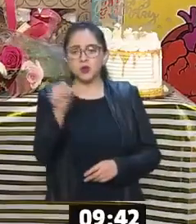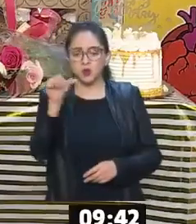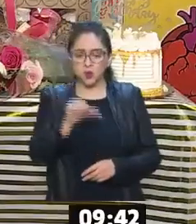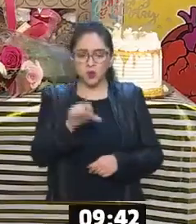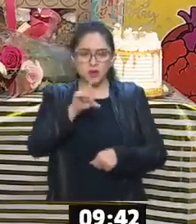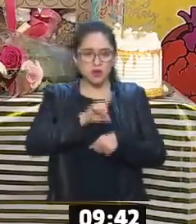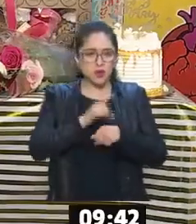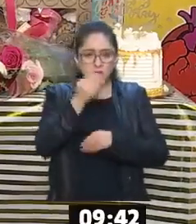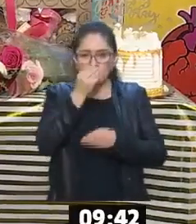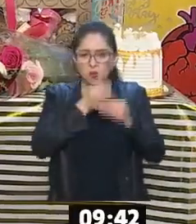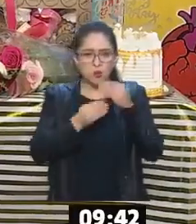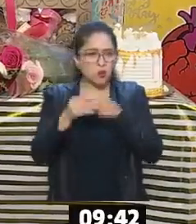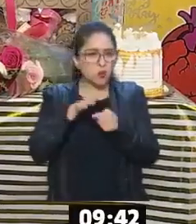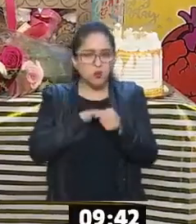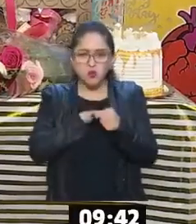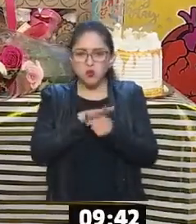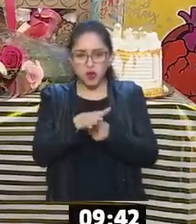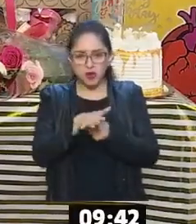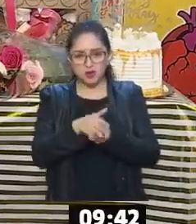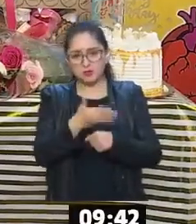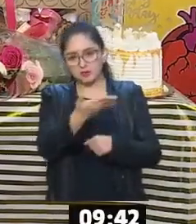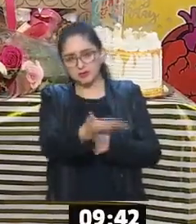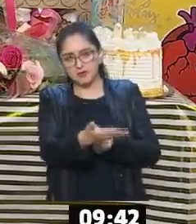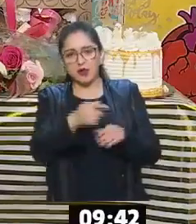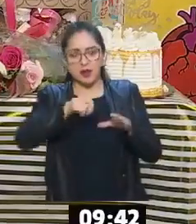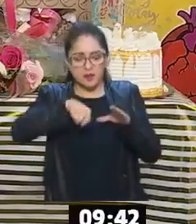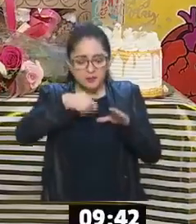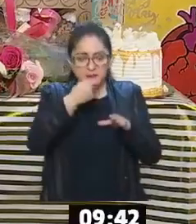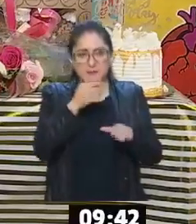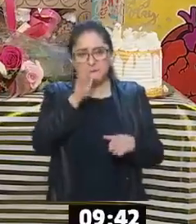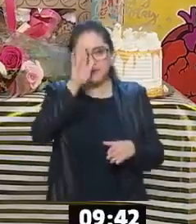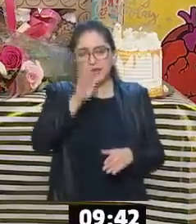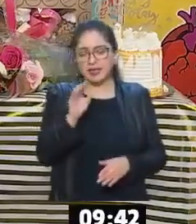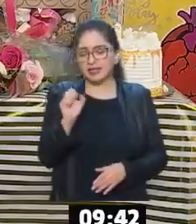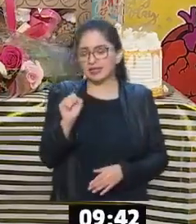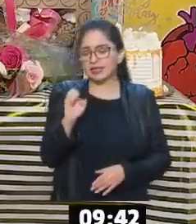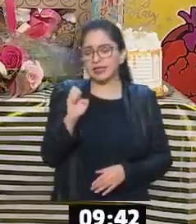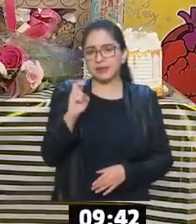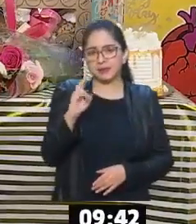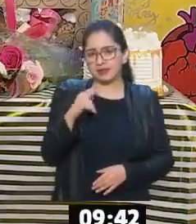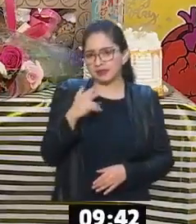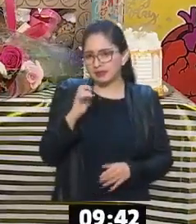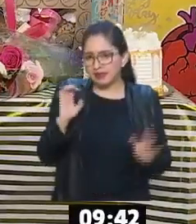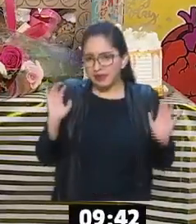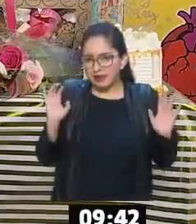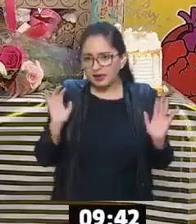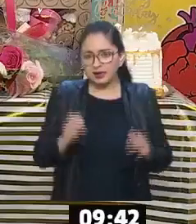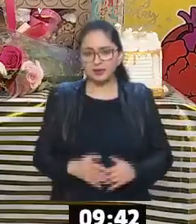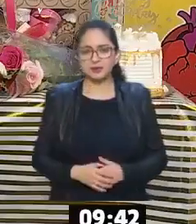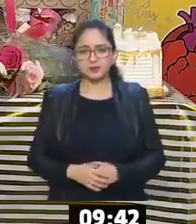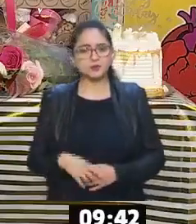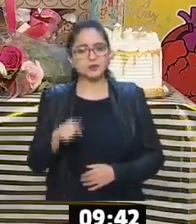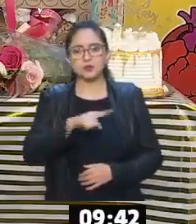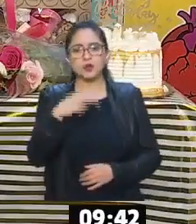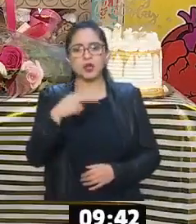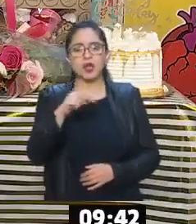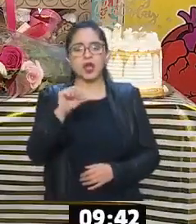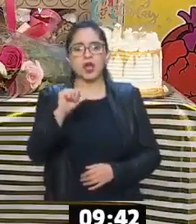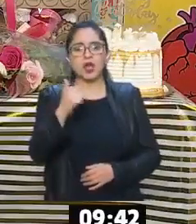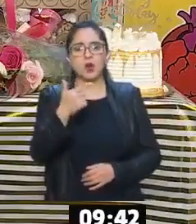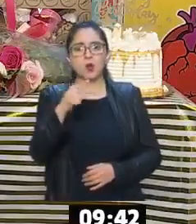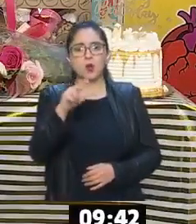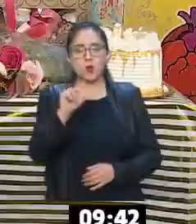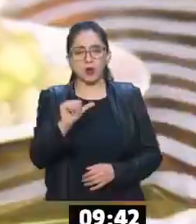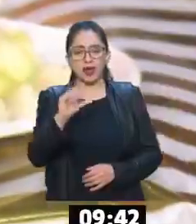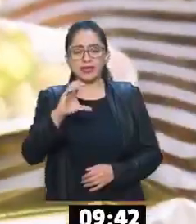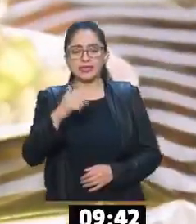tenemos aquí? Nada más para acompañar. ¿Por qué te parece un ceviche como de, qué será, de sierra? Estamos hablando de un delicioso aguachile de corazón